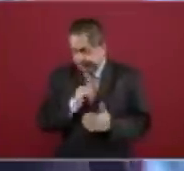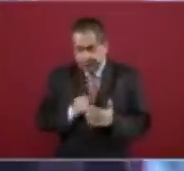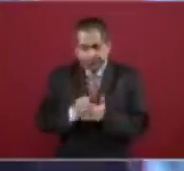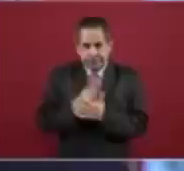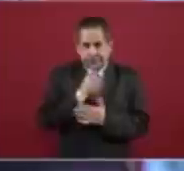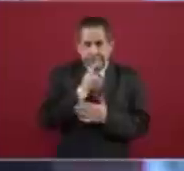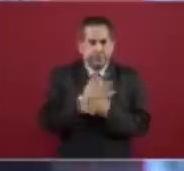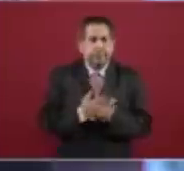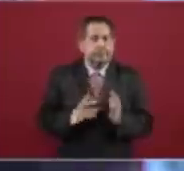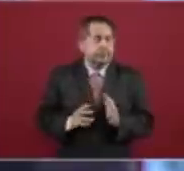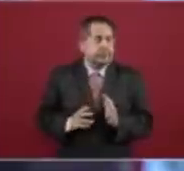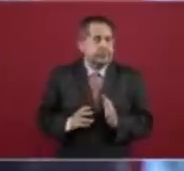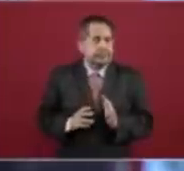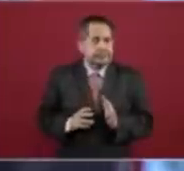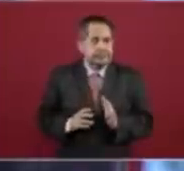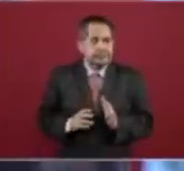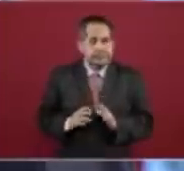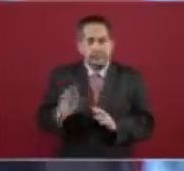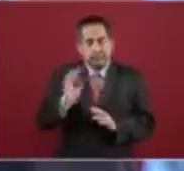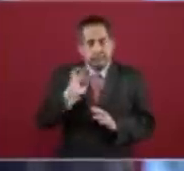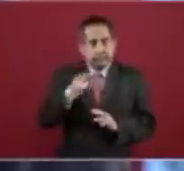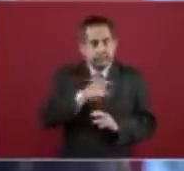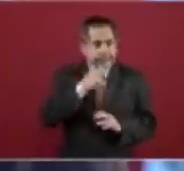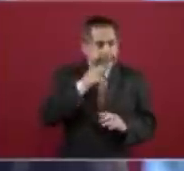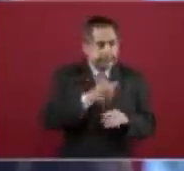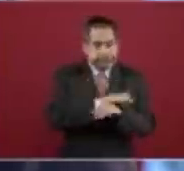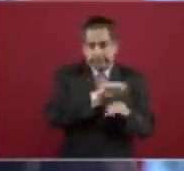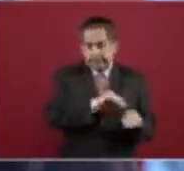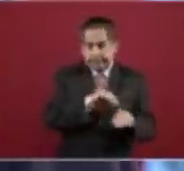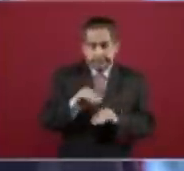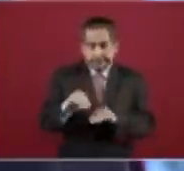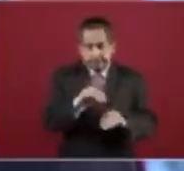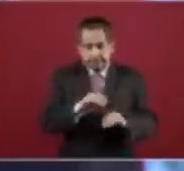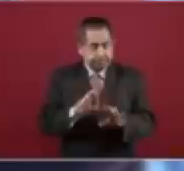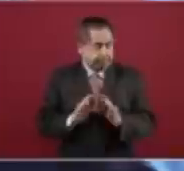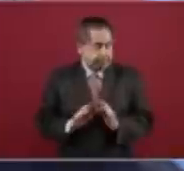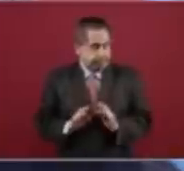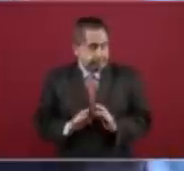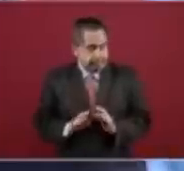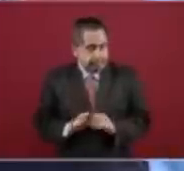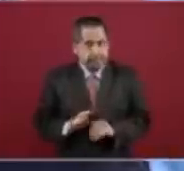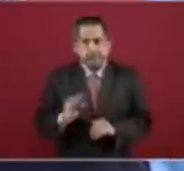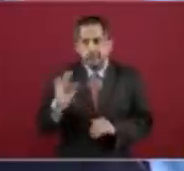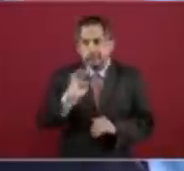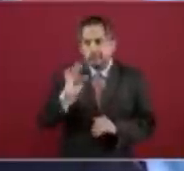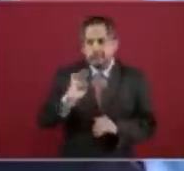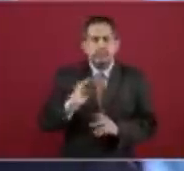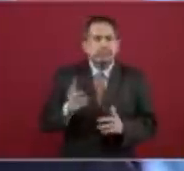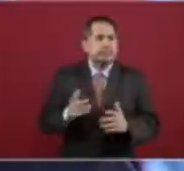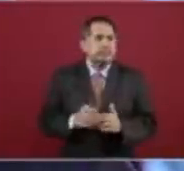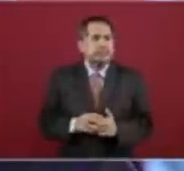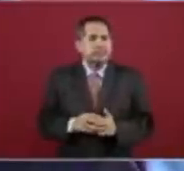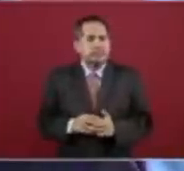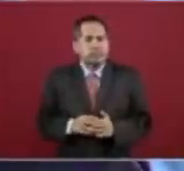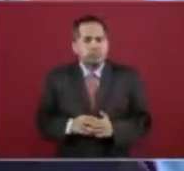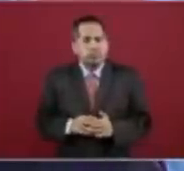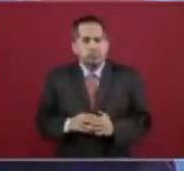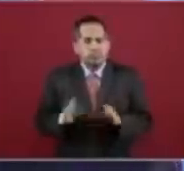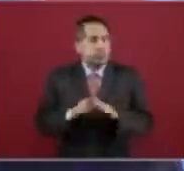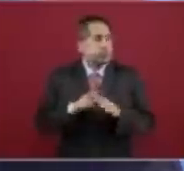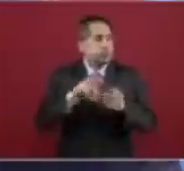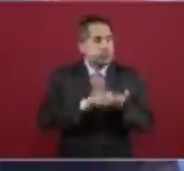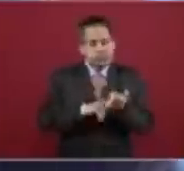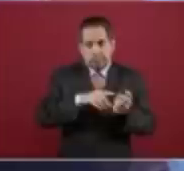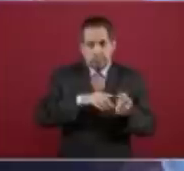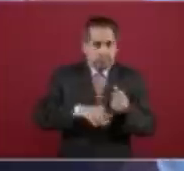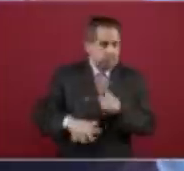probablemente van a ser funcionales, van a ser elementos de que funcionen dentro